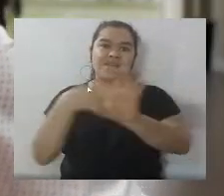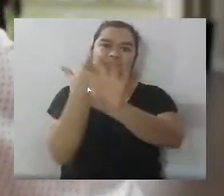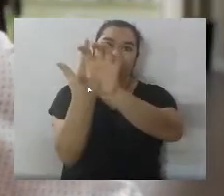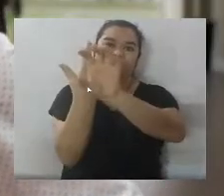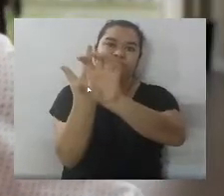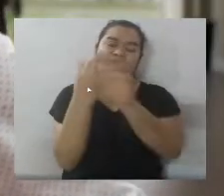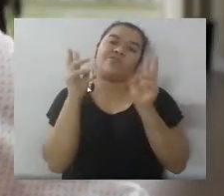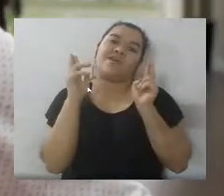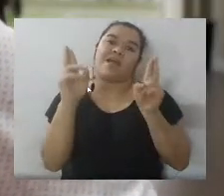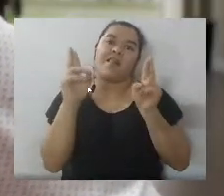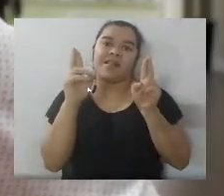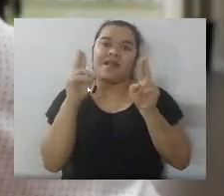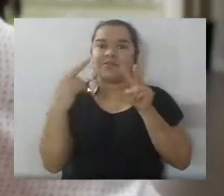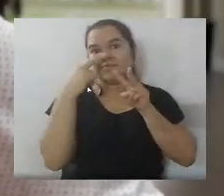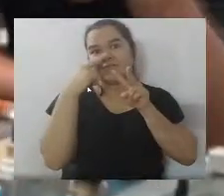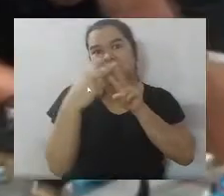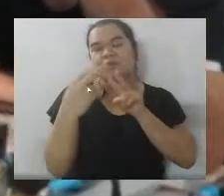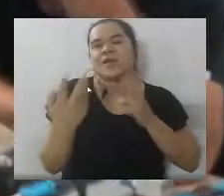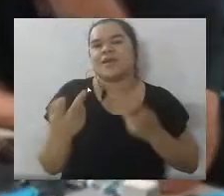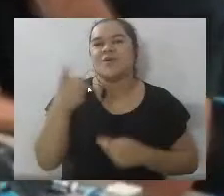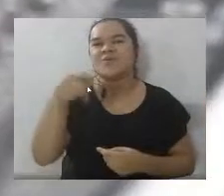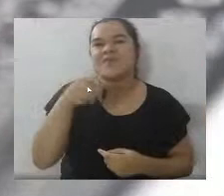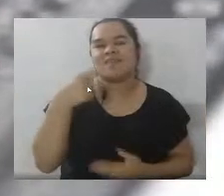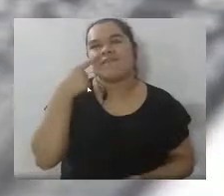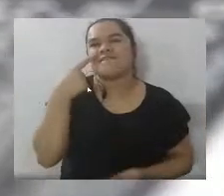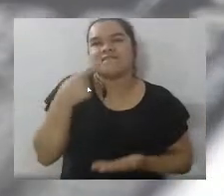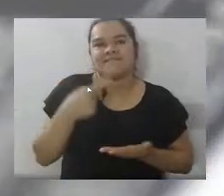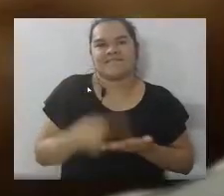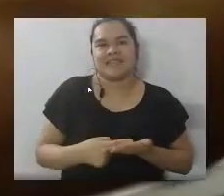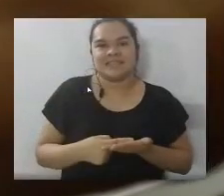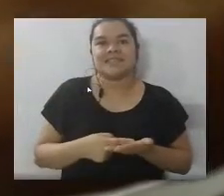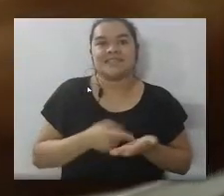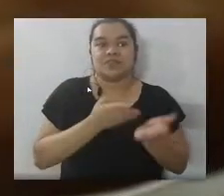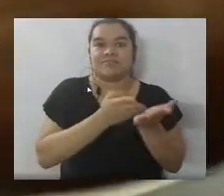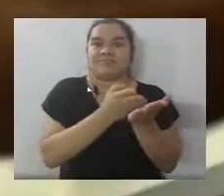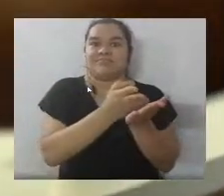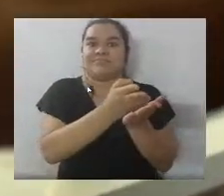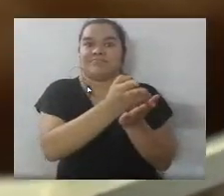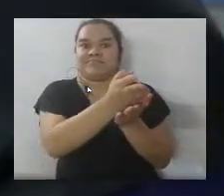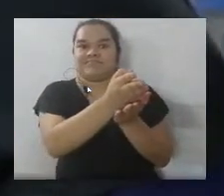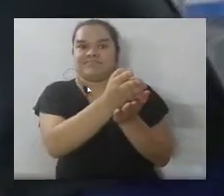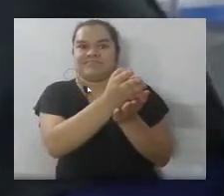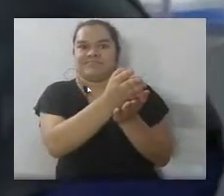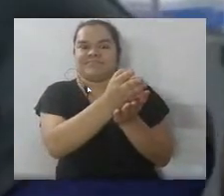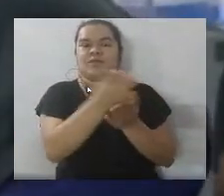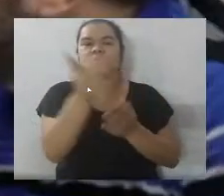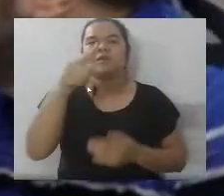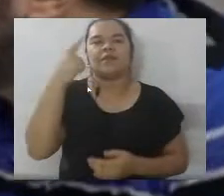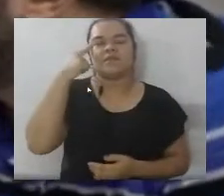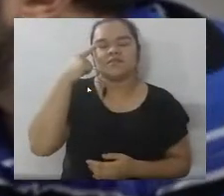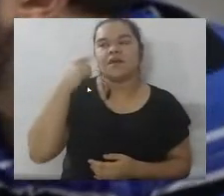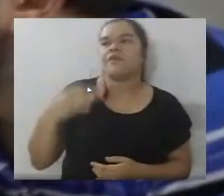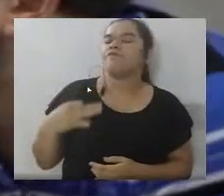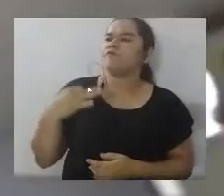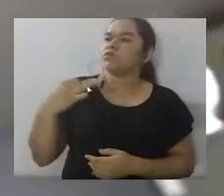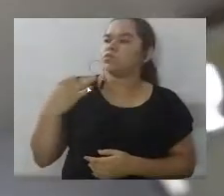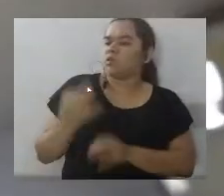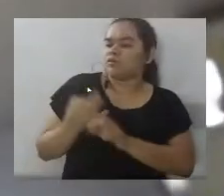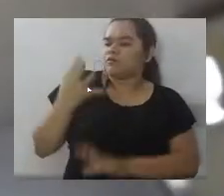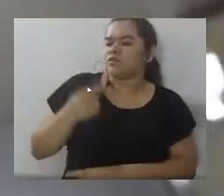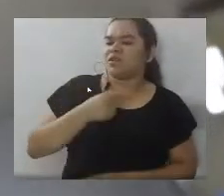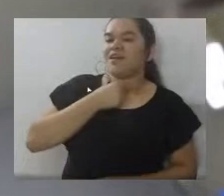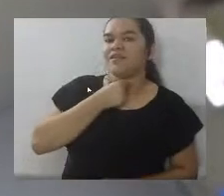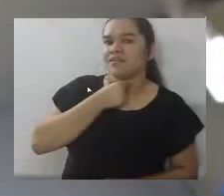pantalla, porque quiere decir que tomaron la decisión de seguir adelante con sus vidas, de ser alguien, como les dije. Y bueno,